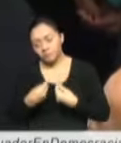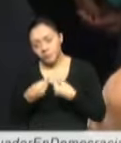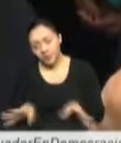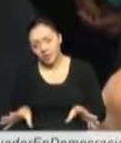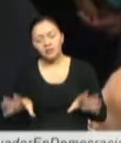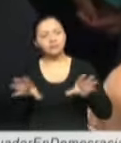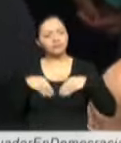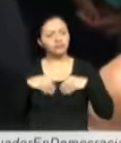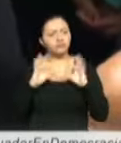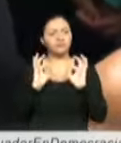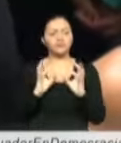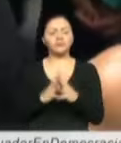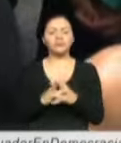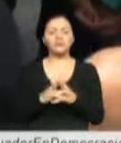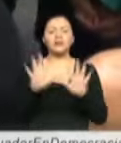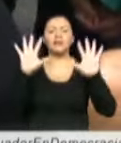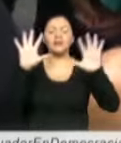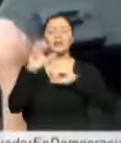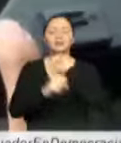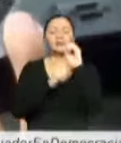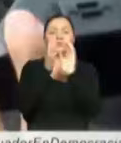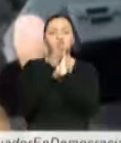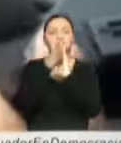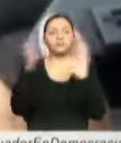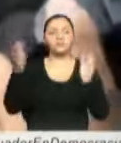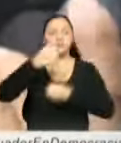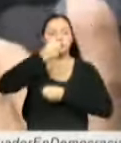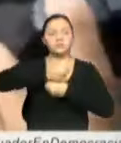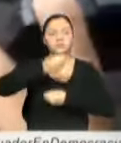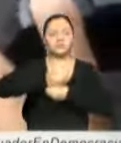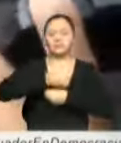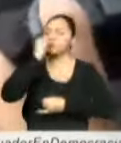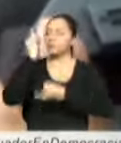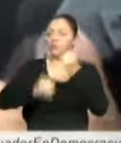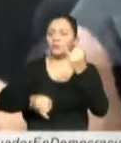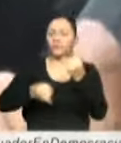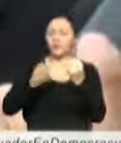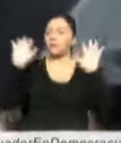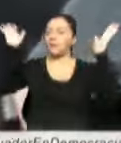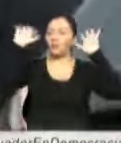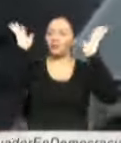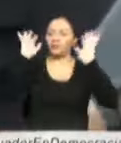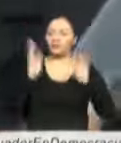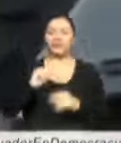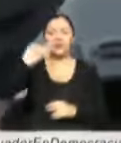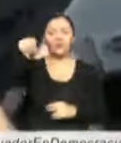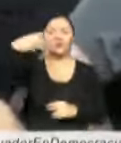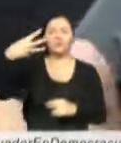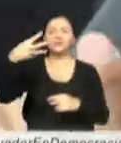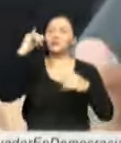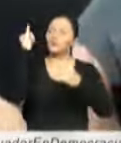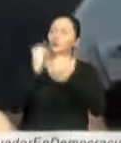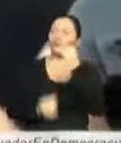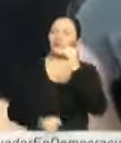presidente, después de 10 años de ejercer la presidencia de la República. Por fin. Por fin, dice. Se dice por fin. No, yo solo le